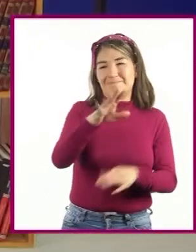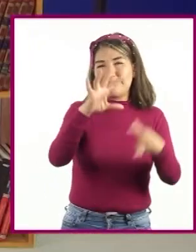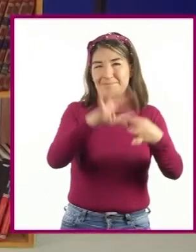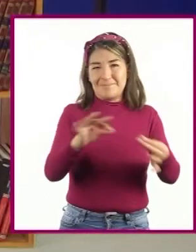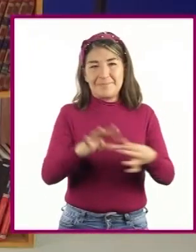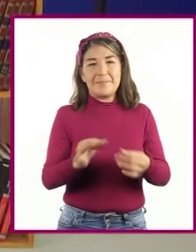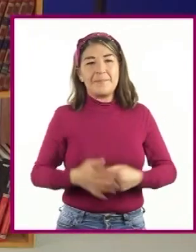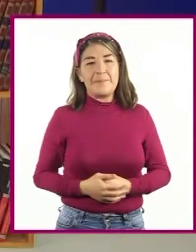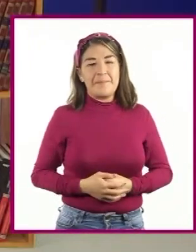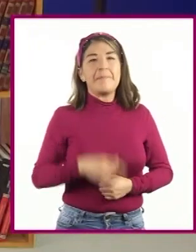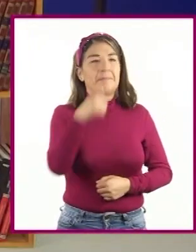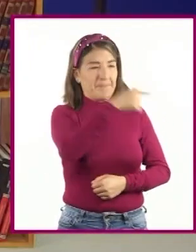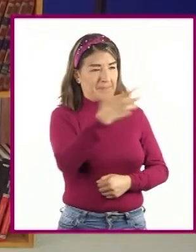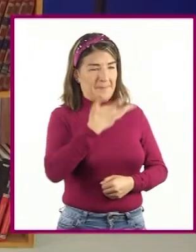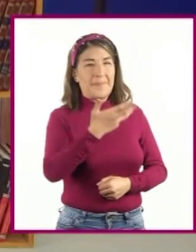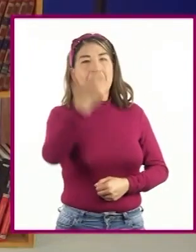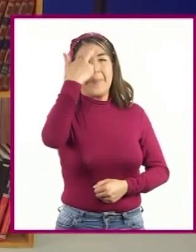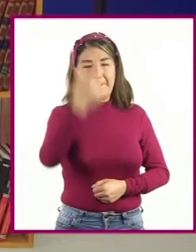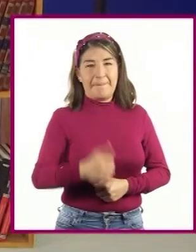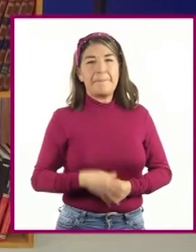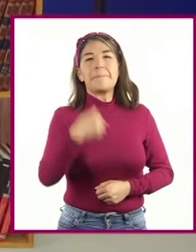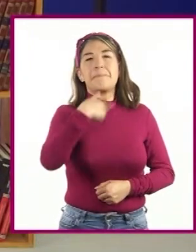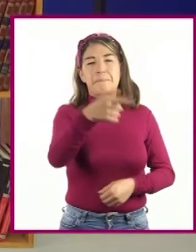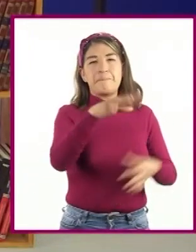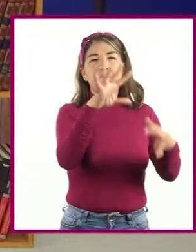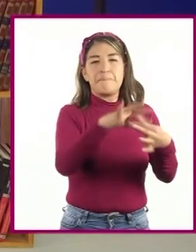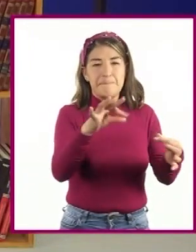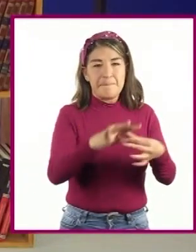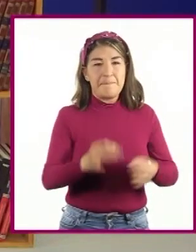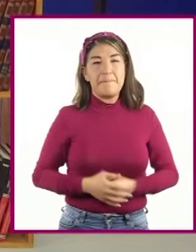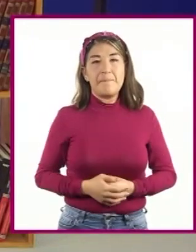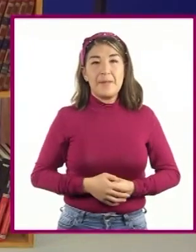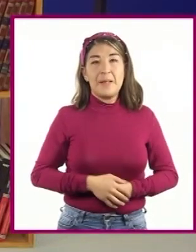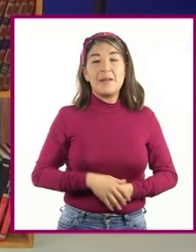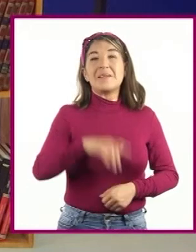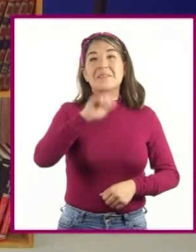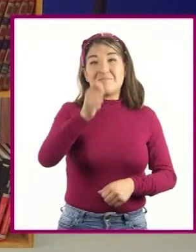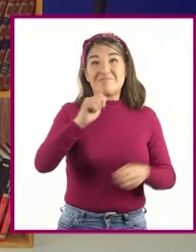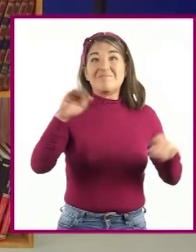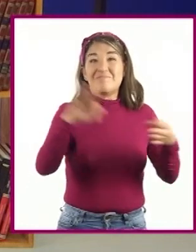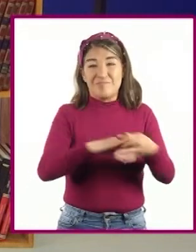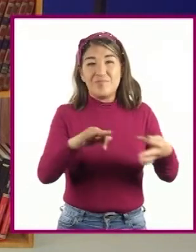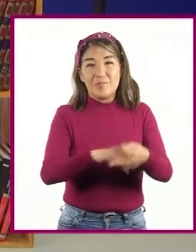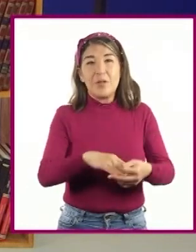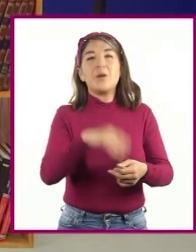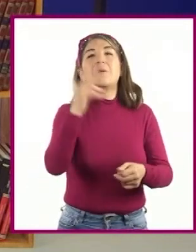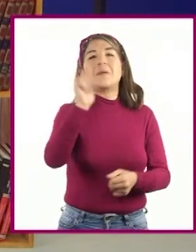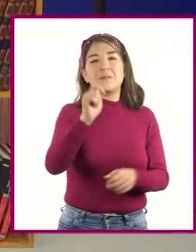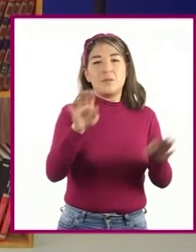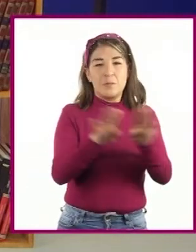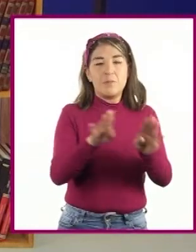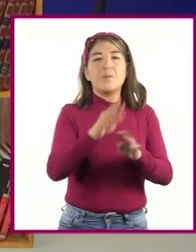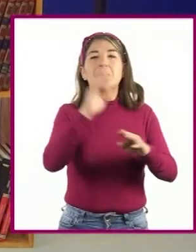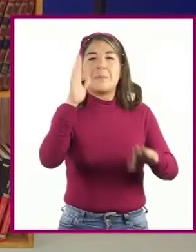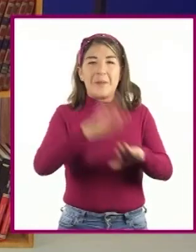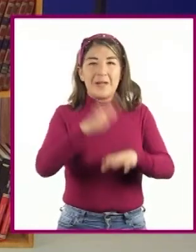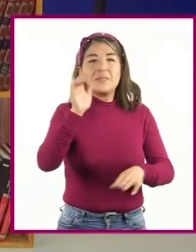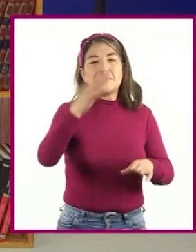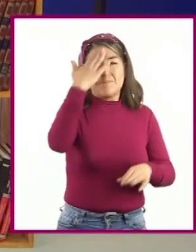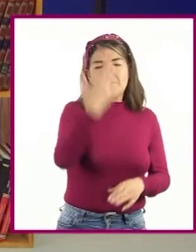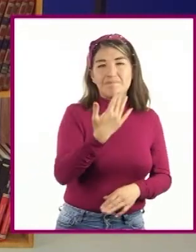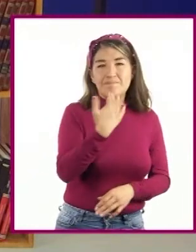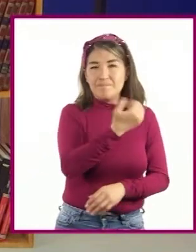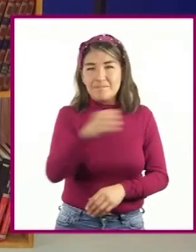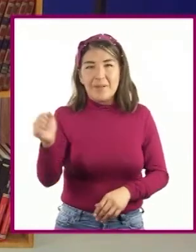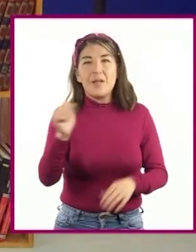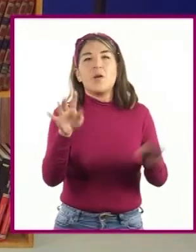Tienes mucha razón y les cuento que cada vez con mayor frecuencia se ha visto la necesidad de desarrollar habilidades